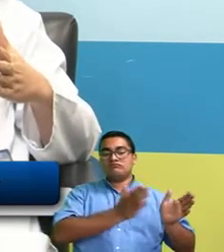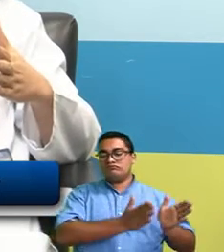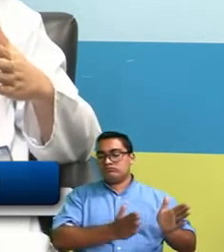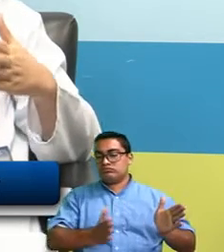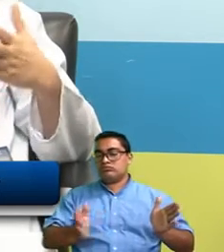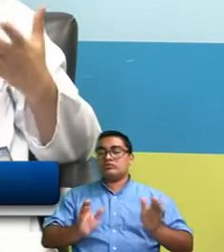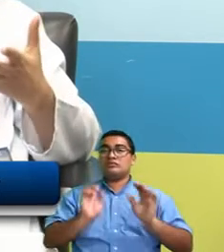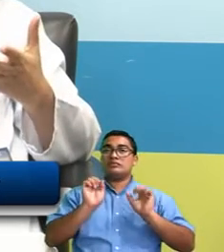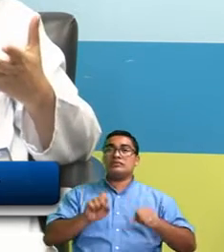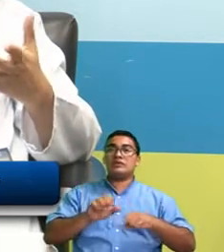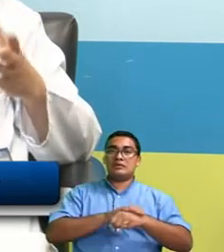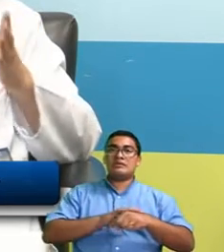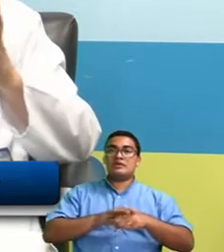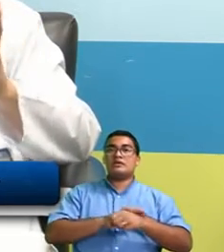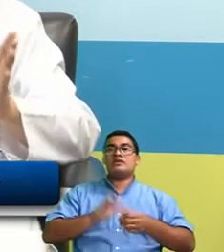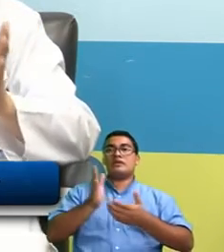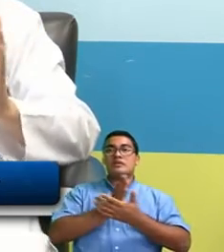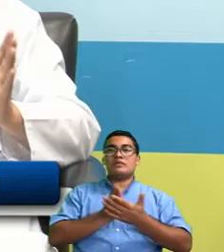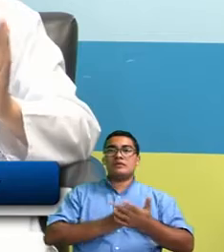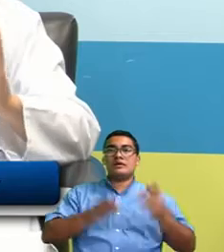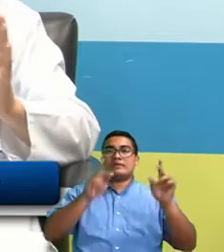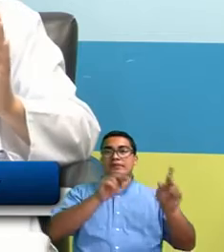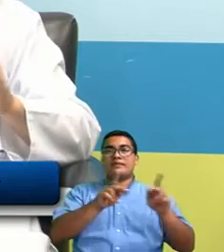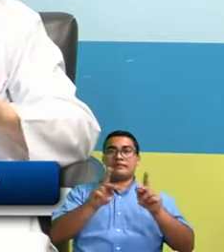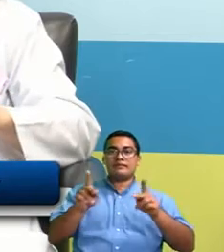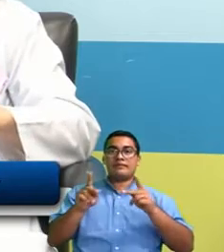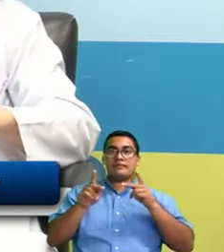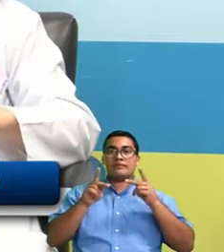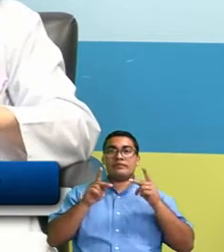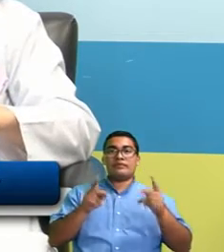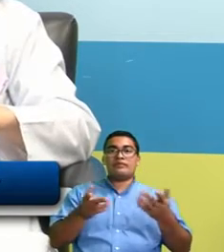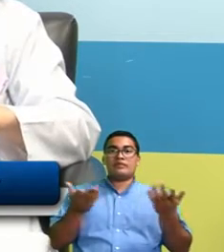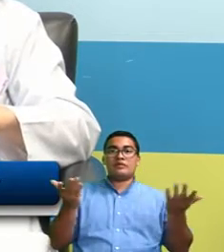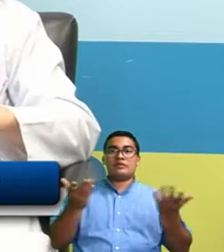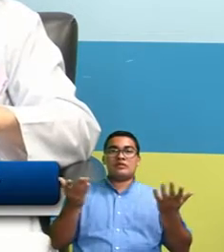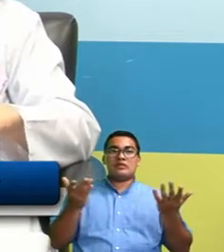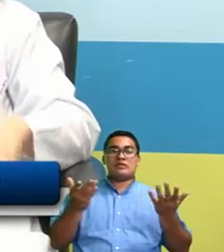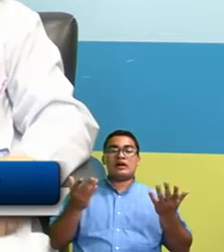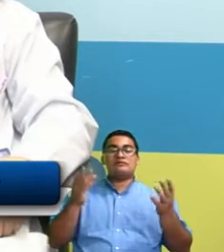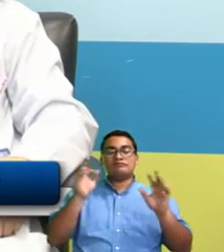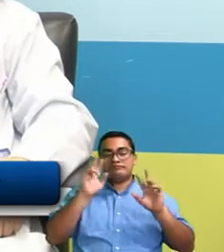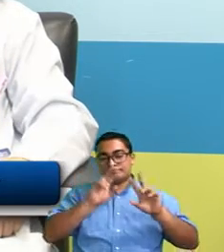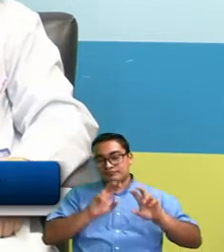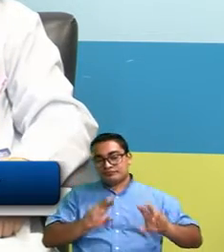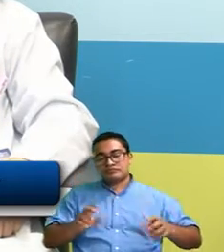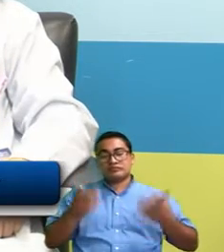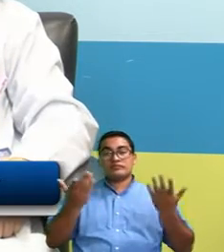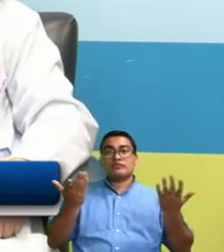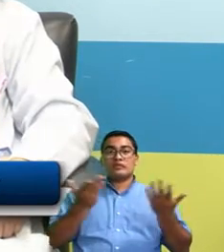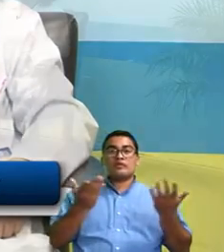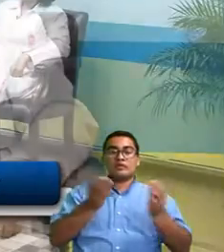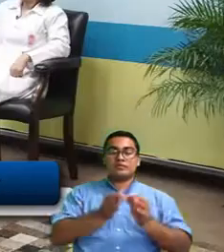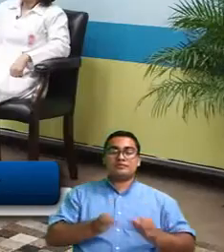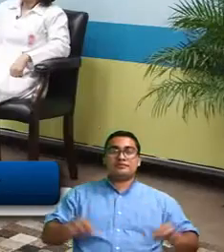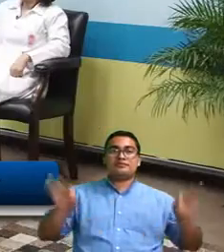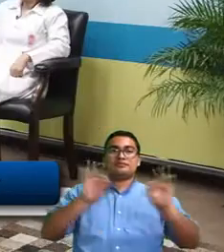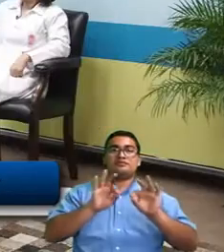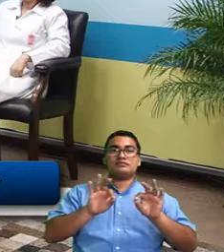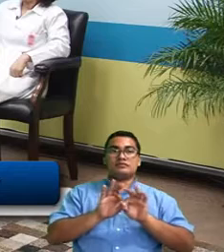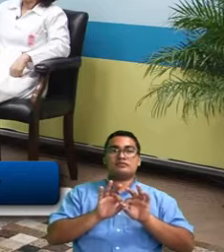permite al personal de salud detectarlo antes que se convierta en un cáncer. Ya, eso es muy importante. Por eso